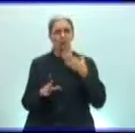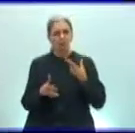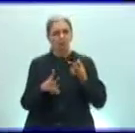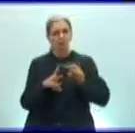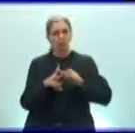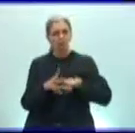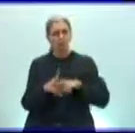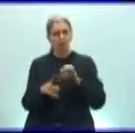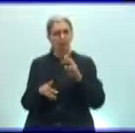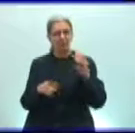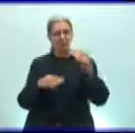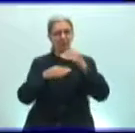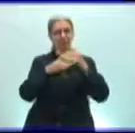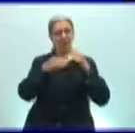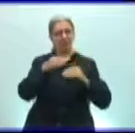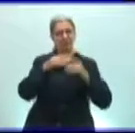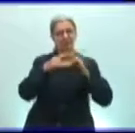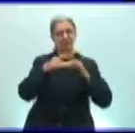ecuación fraccionaria.